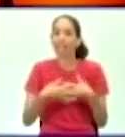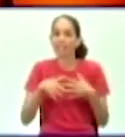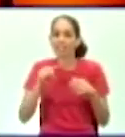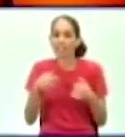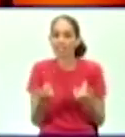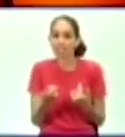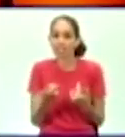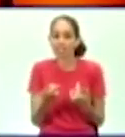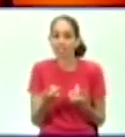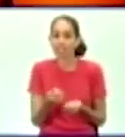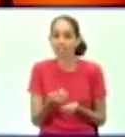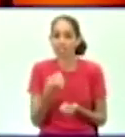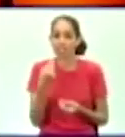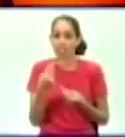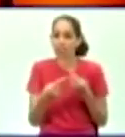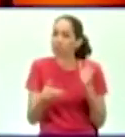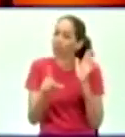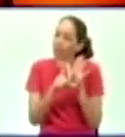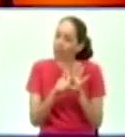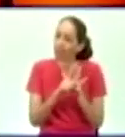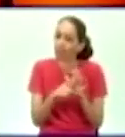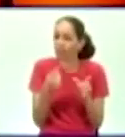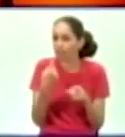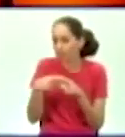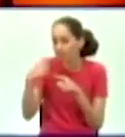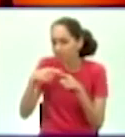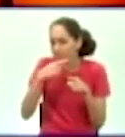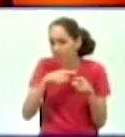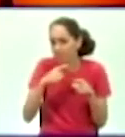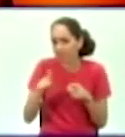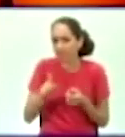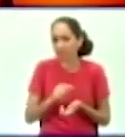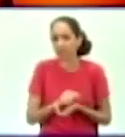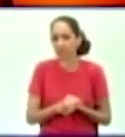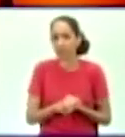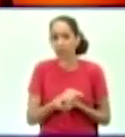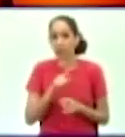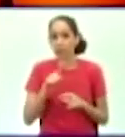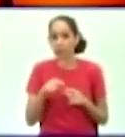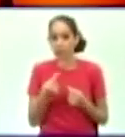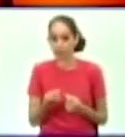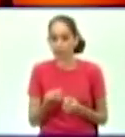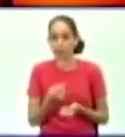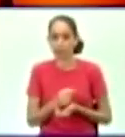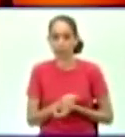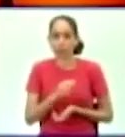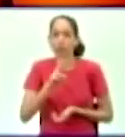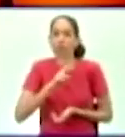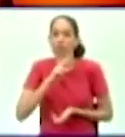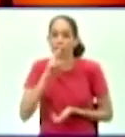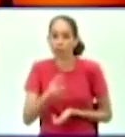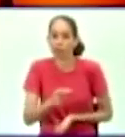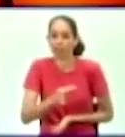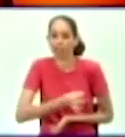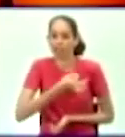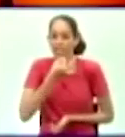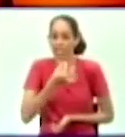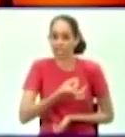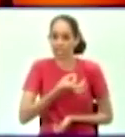apoyada en un teorema, en una propiedad matemática, con su debida fundamentación.